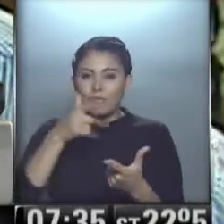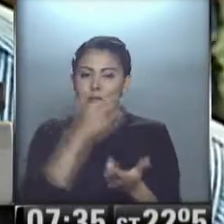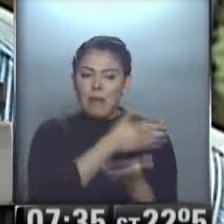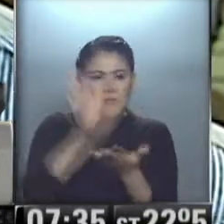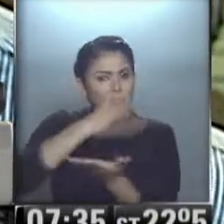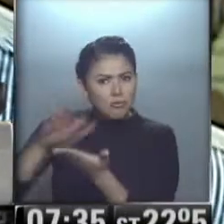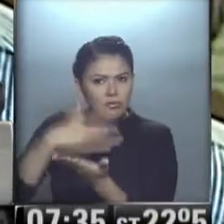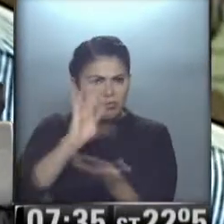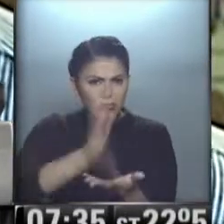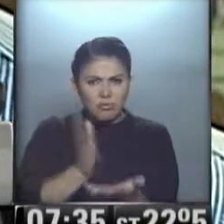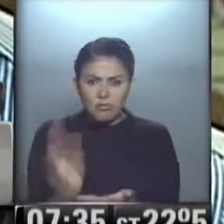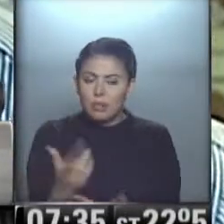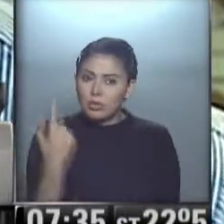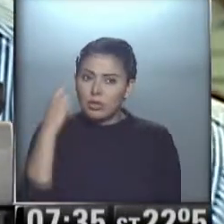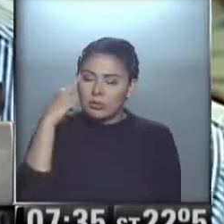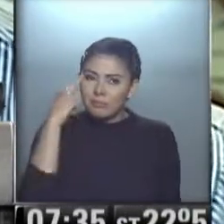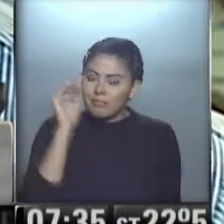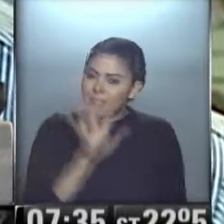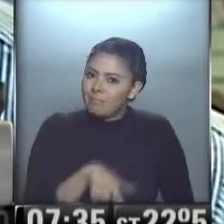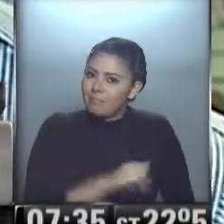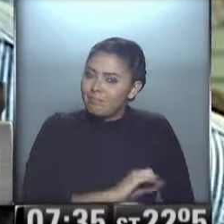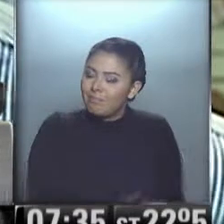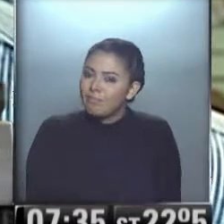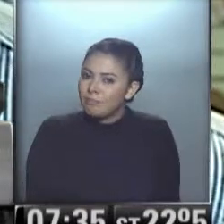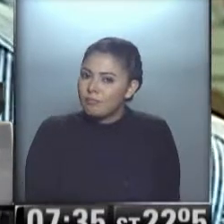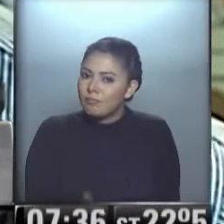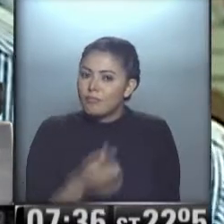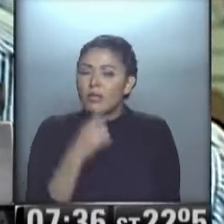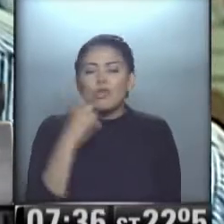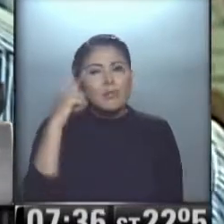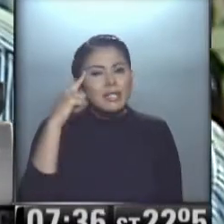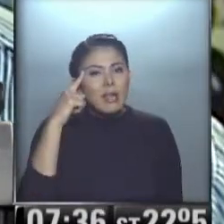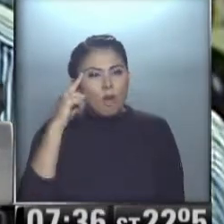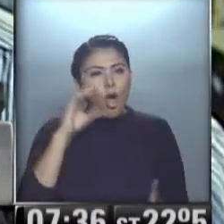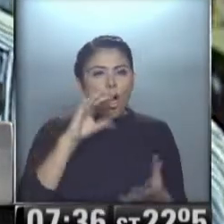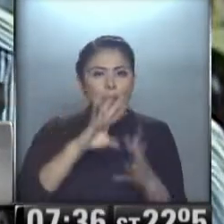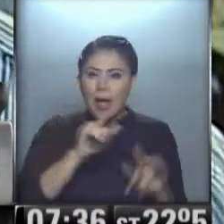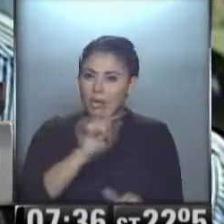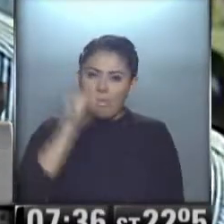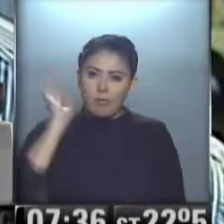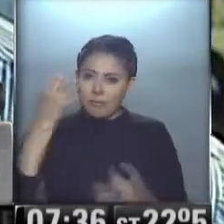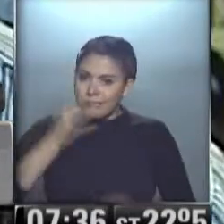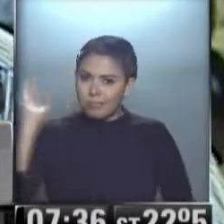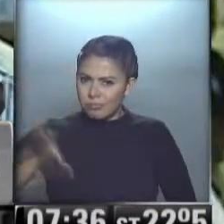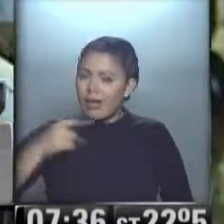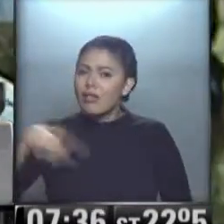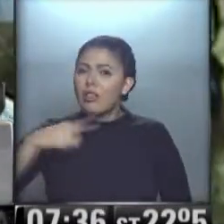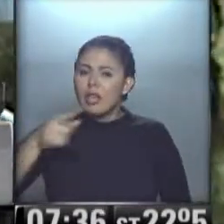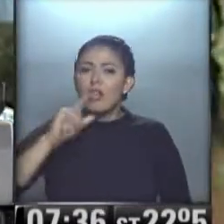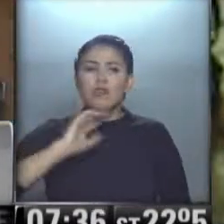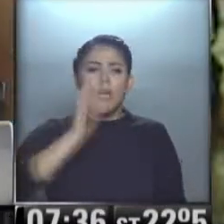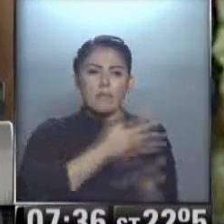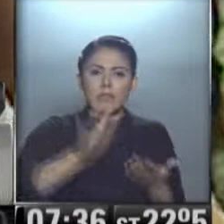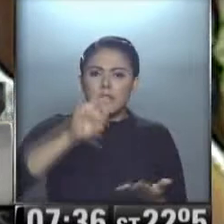nuestras expectativas por eso no son buenas. No creemos que van a venir pacíficamente. Han dicho que van a desalojar